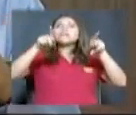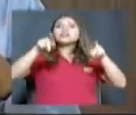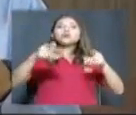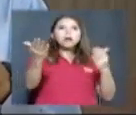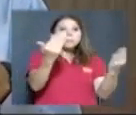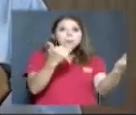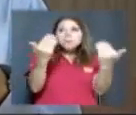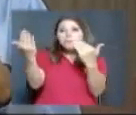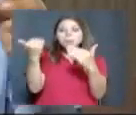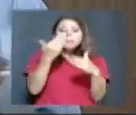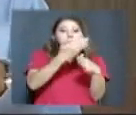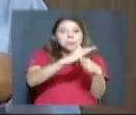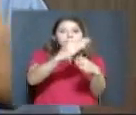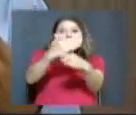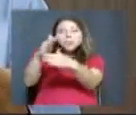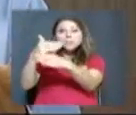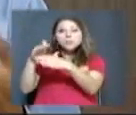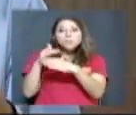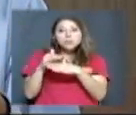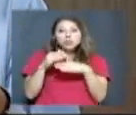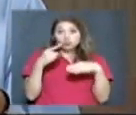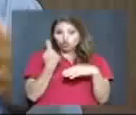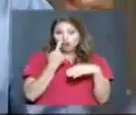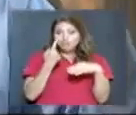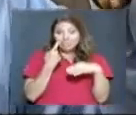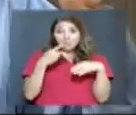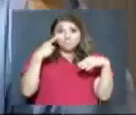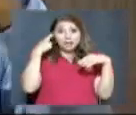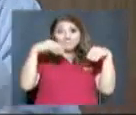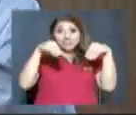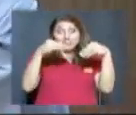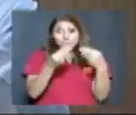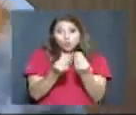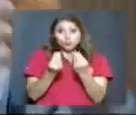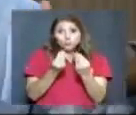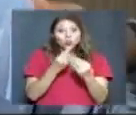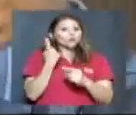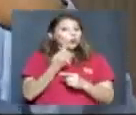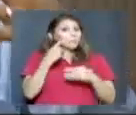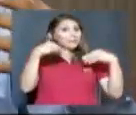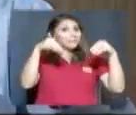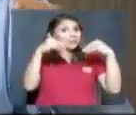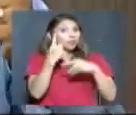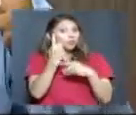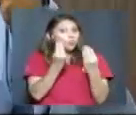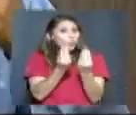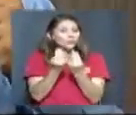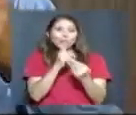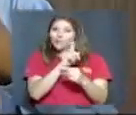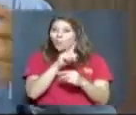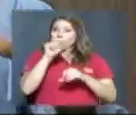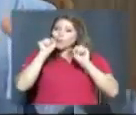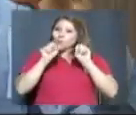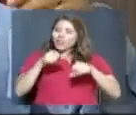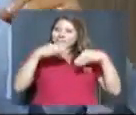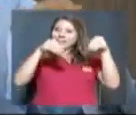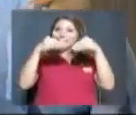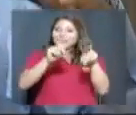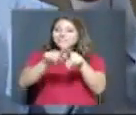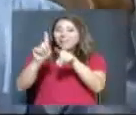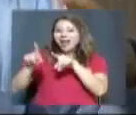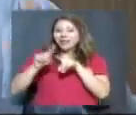¿verdad? Con la televisión analógica, pues nosotros teníamos el productor, grababa su programa, lo enviaba a una